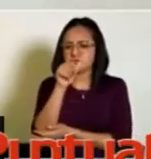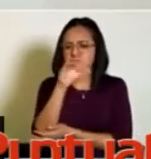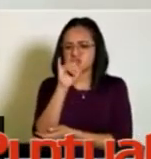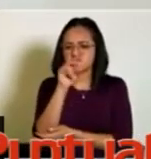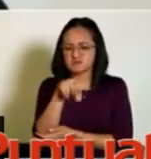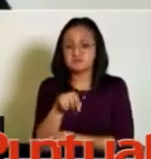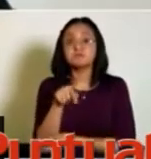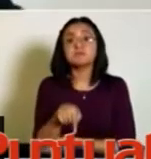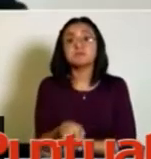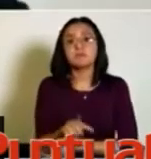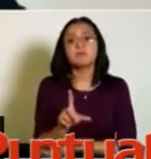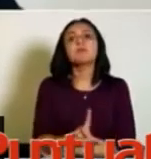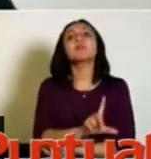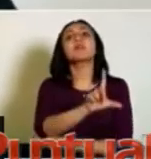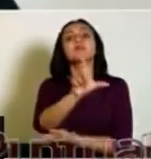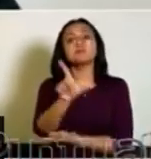gobernador,